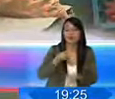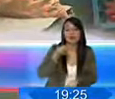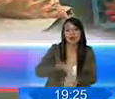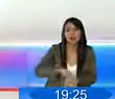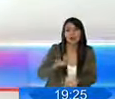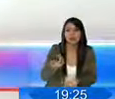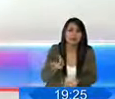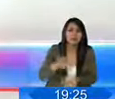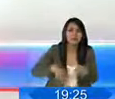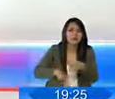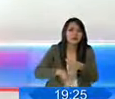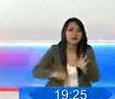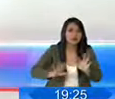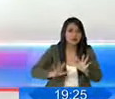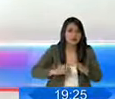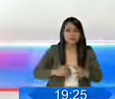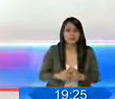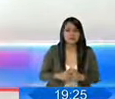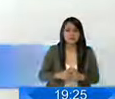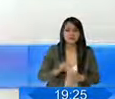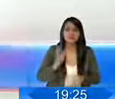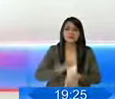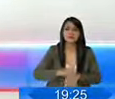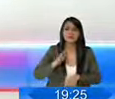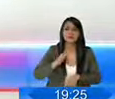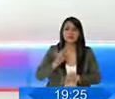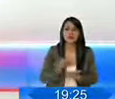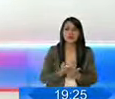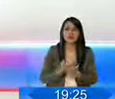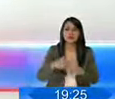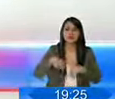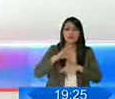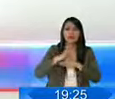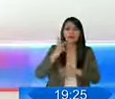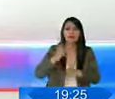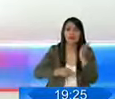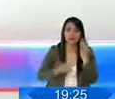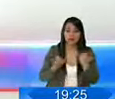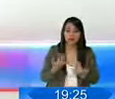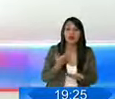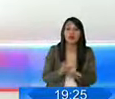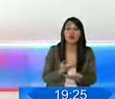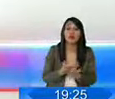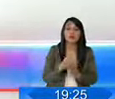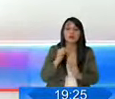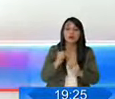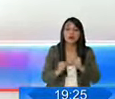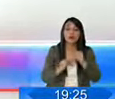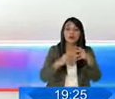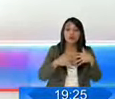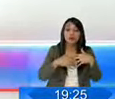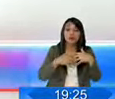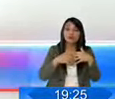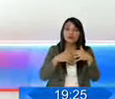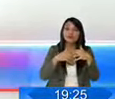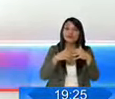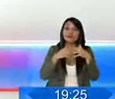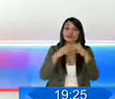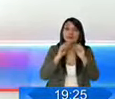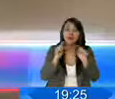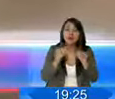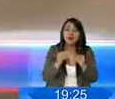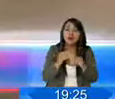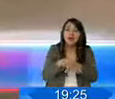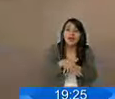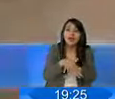básico. Eso es un poco consecuencia de lo que está sucediendo en la economía. O sea, la economía todavía está en un proceso de recuperación, pero un proceso de recuperación que todavía sigue siendo